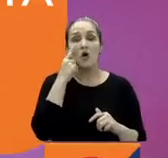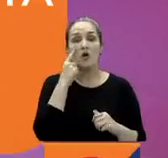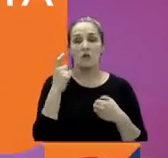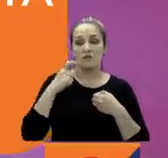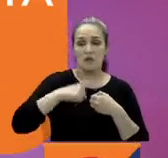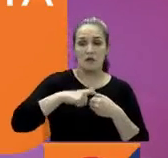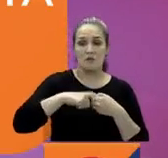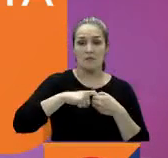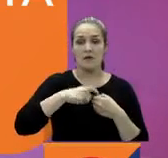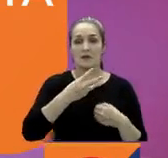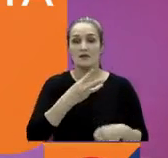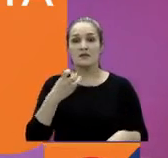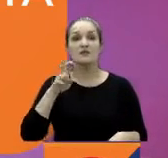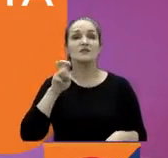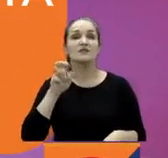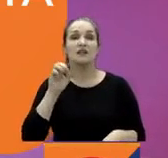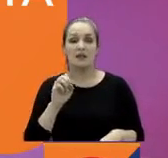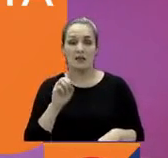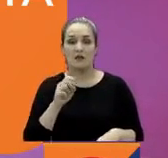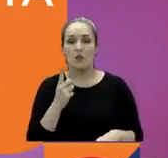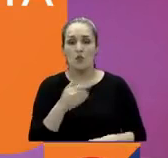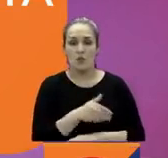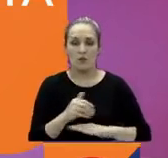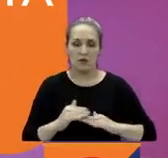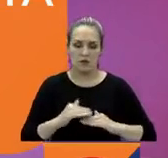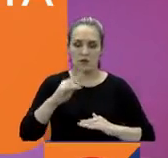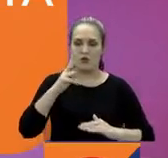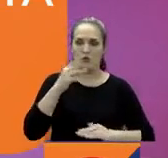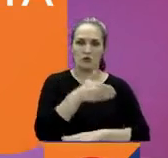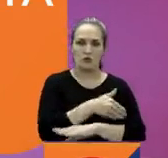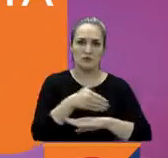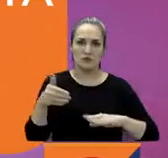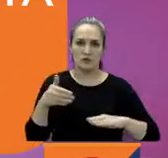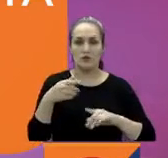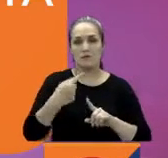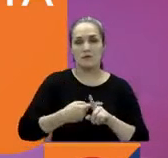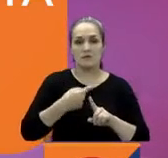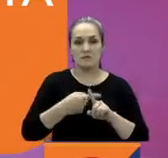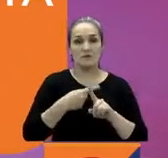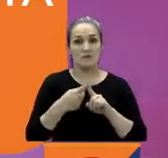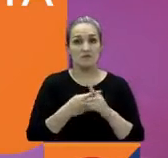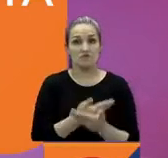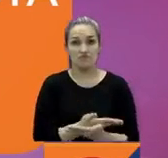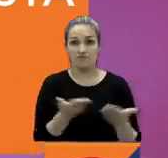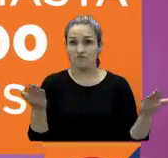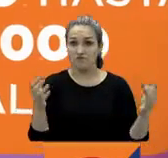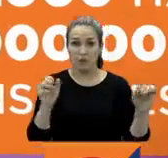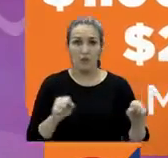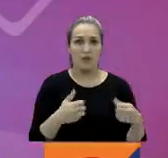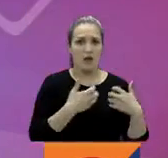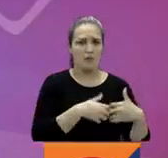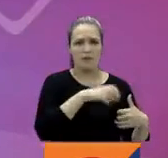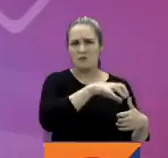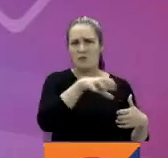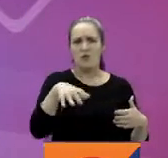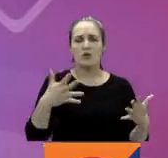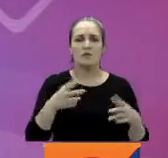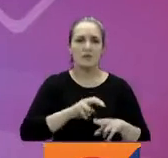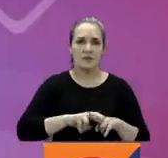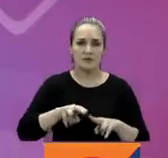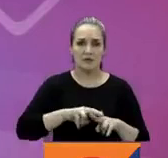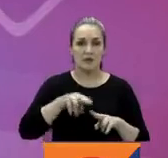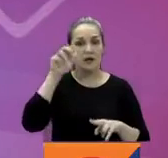370 vacantes con salarios desde 1 millón hasta 2 millones de pesos mensuales que se están ofreciendo en diferentes empresas de la ciudad. Recuerde que